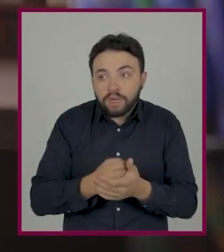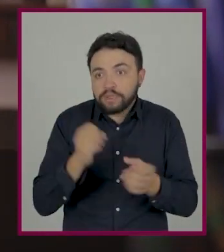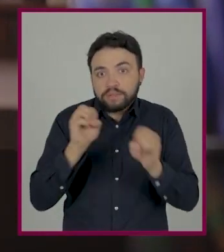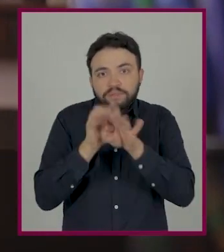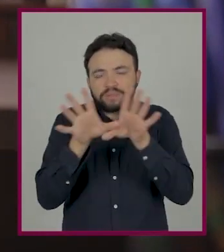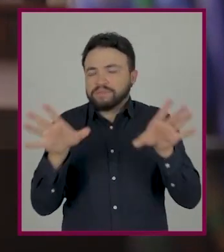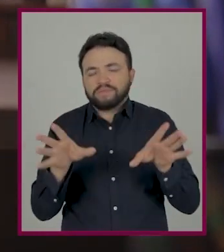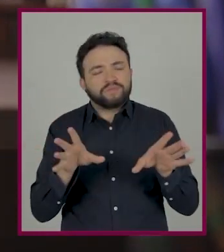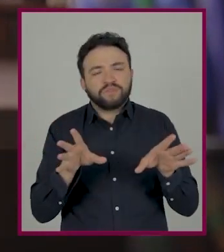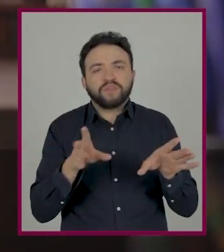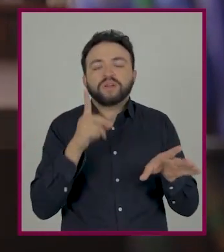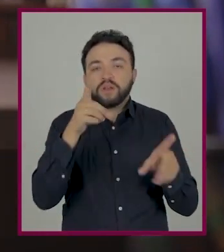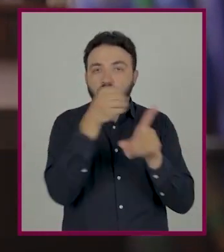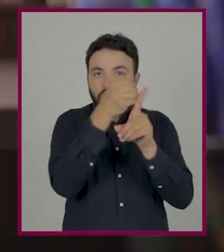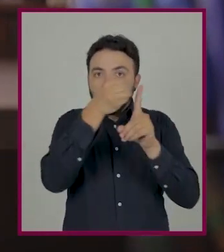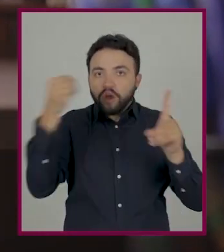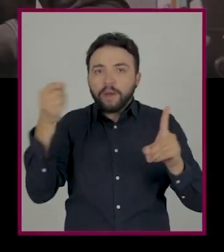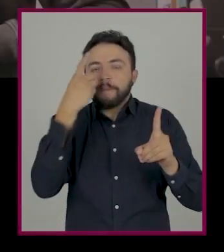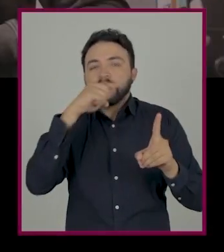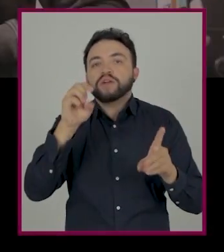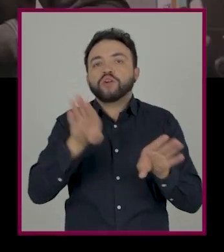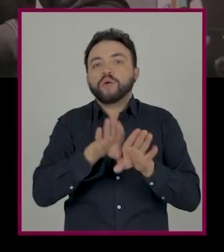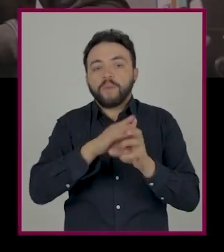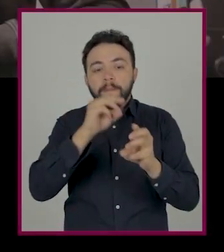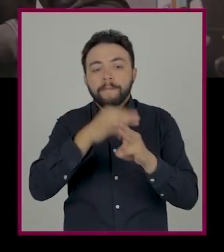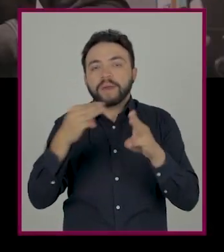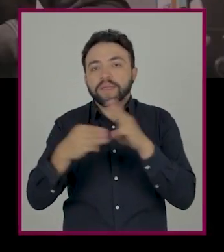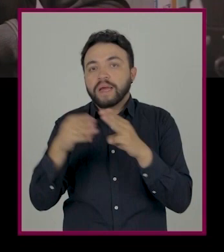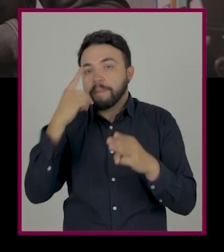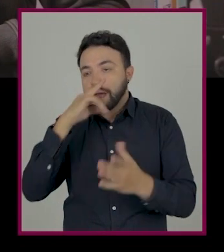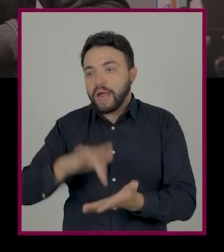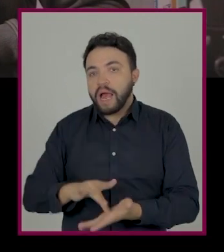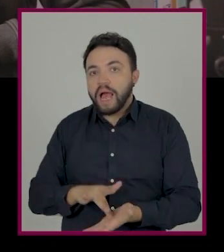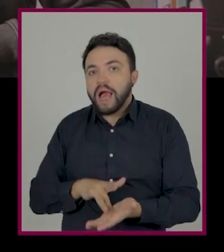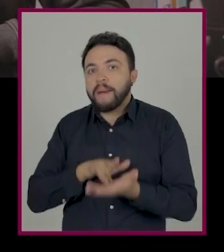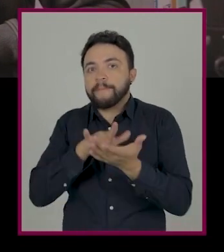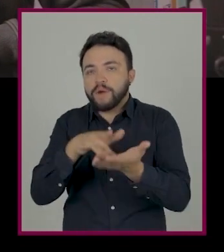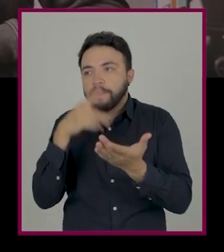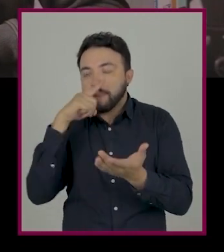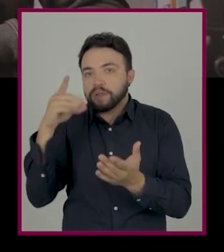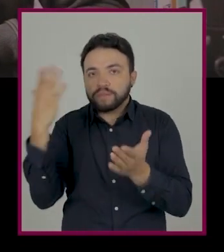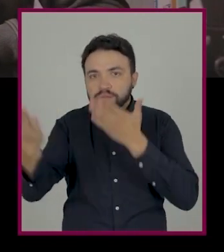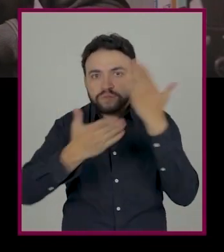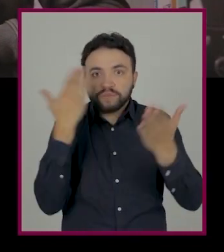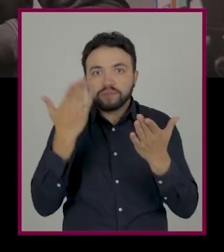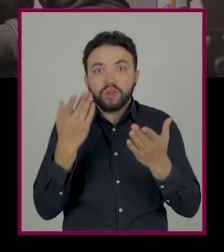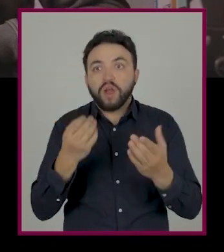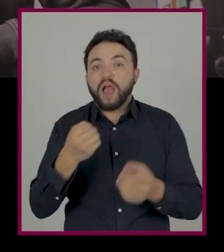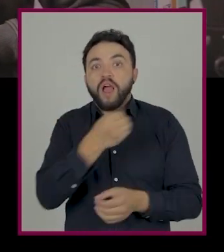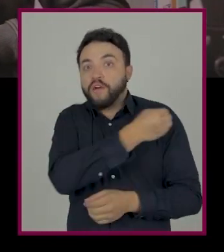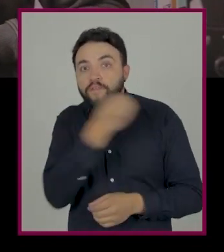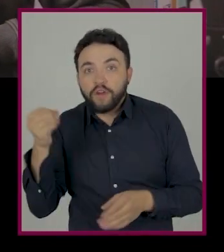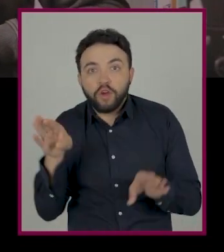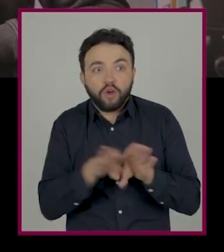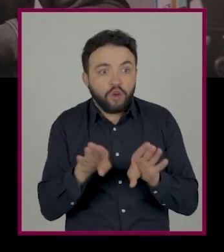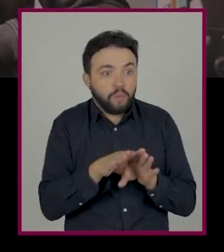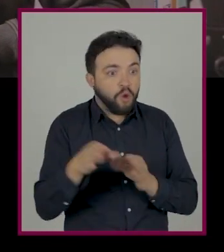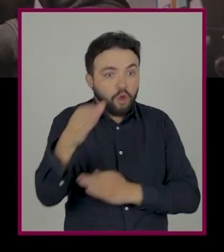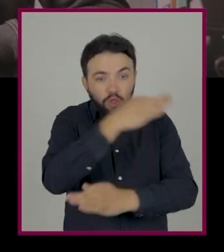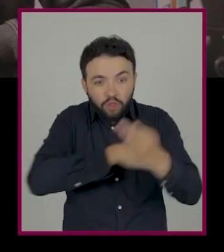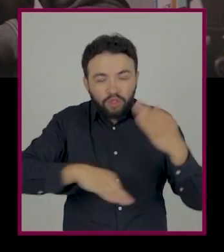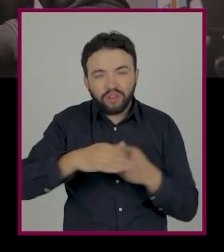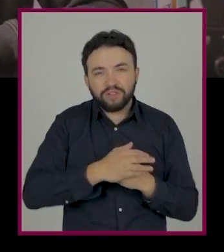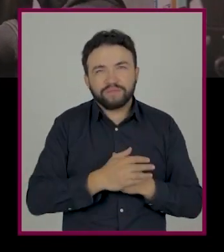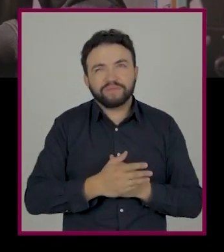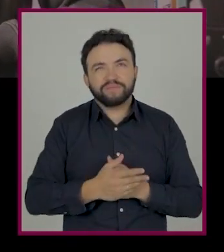sientas cómodo con el trabajo, no tienes que forzarlo. Recuerda que los organizadores gráficos son material de apoyo para que estudies, no estás obligado